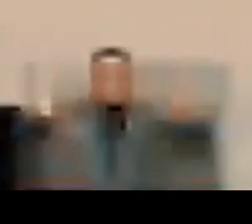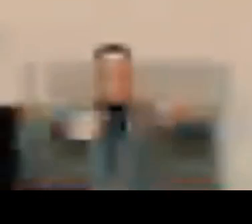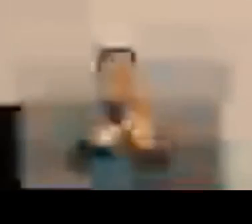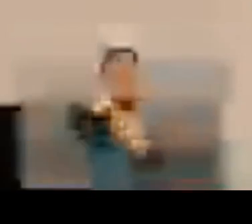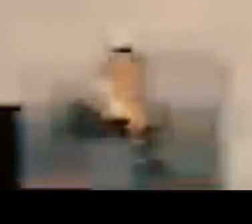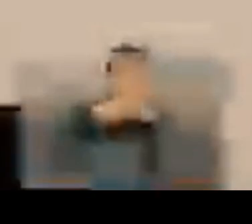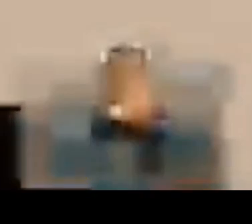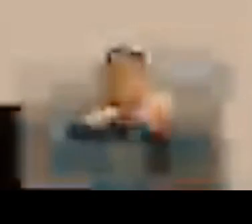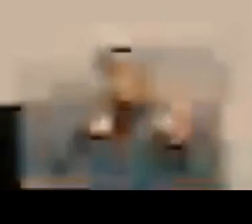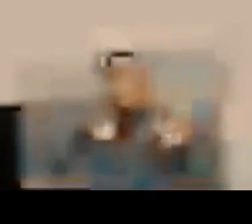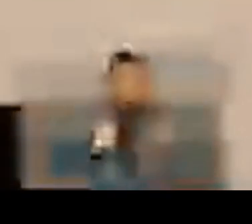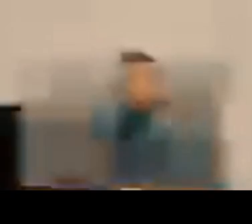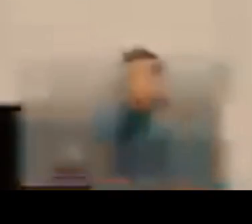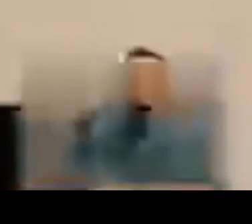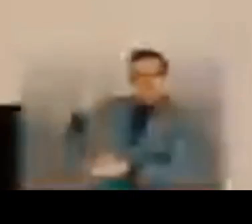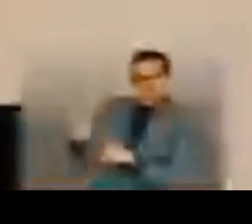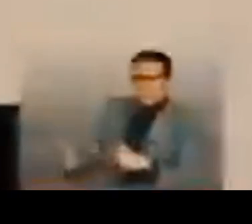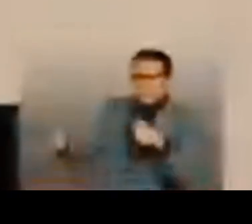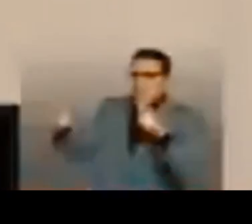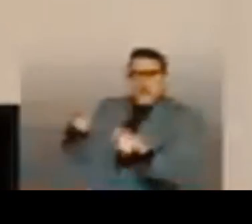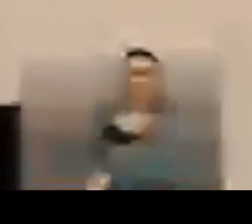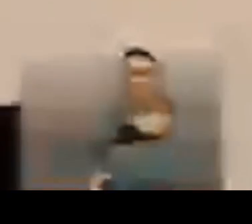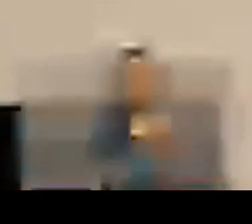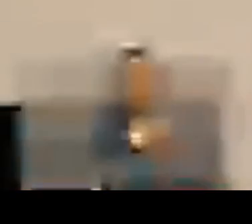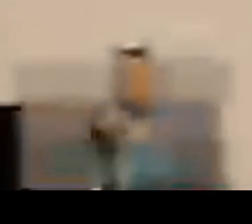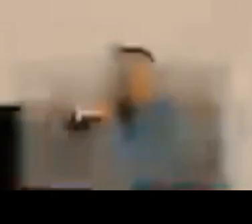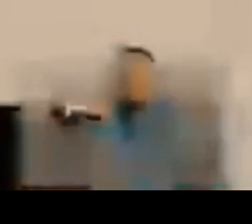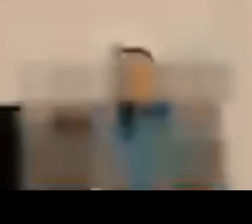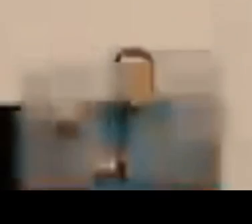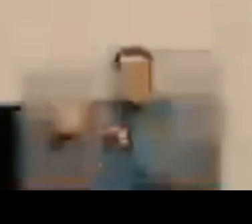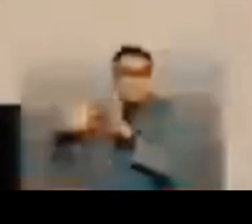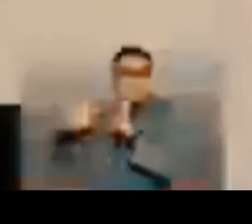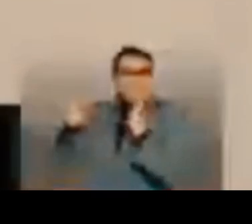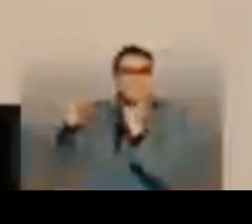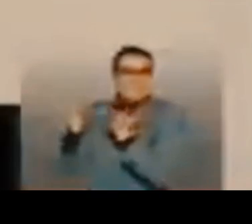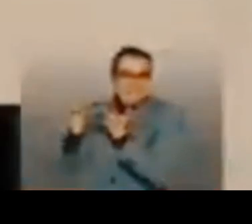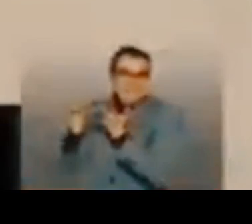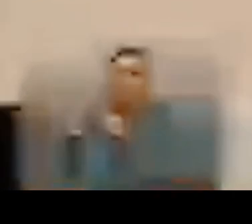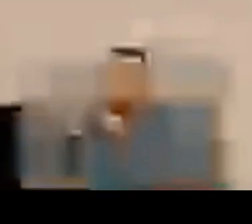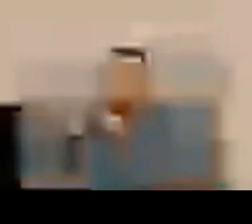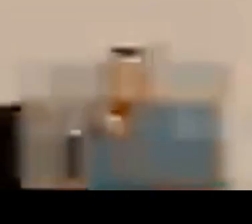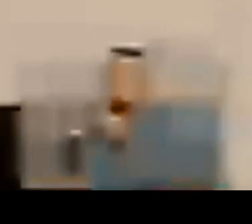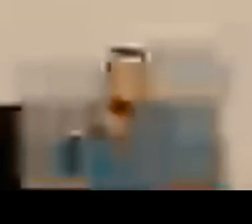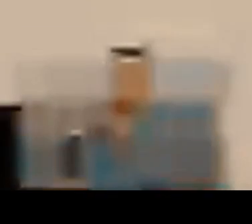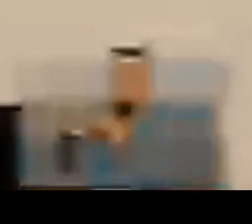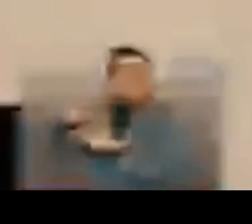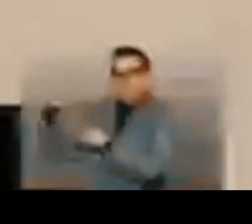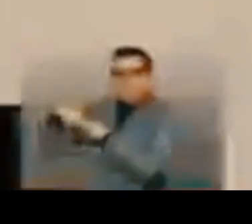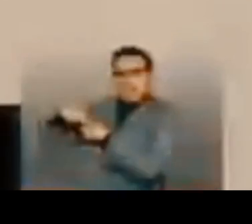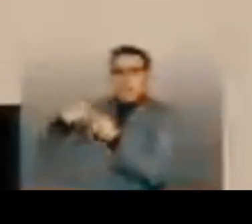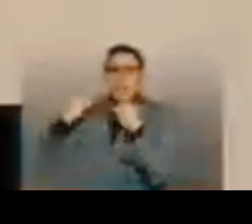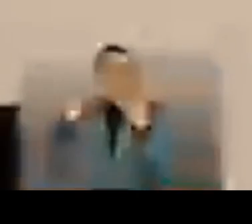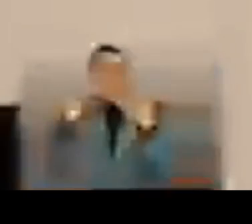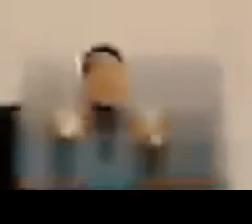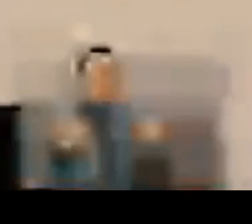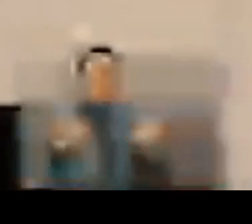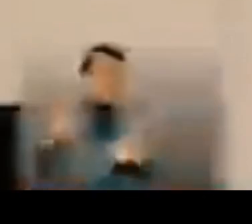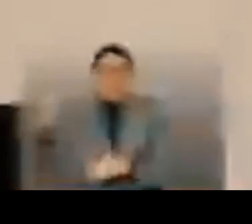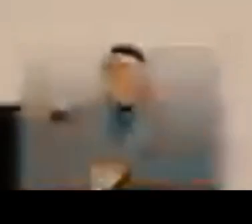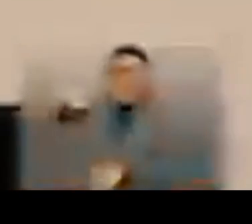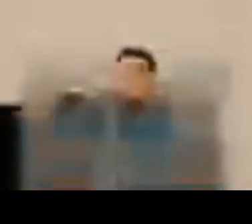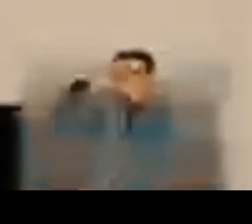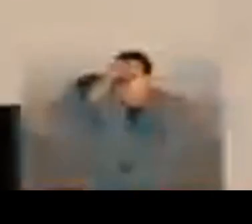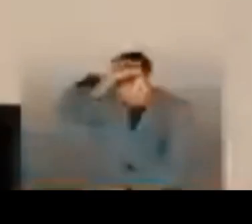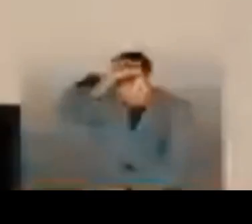congresista en la Comisión Primera del Senado y que ahora, qué paradoja, no lo sabía en ese